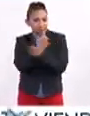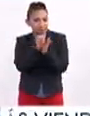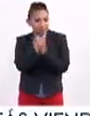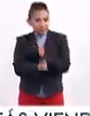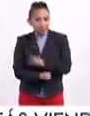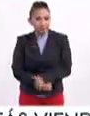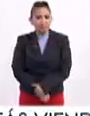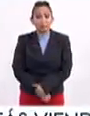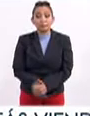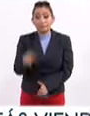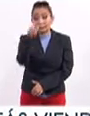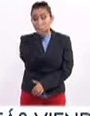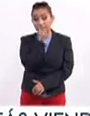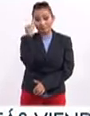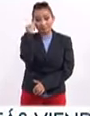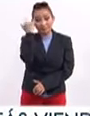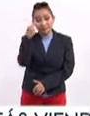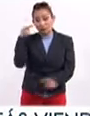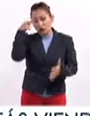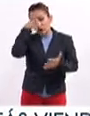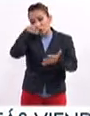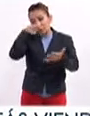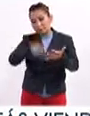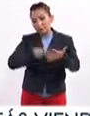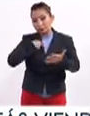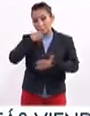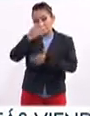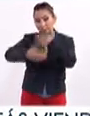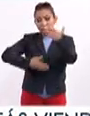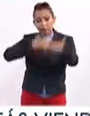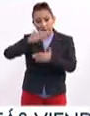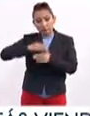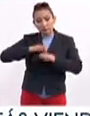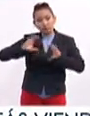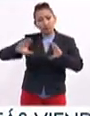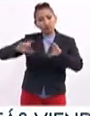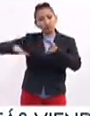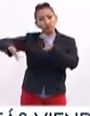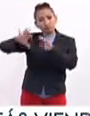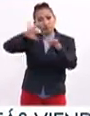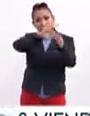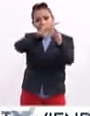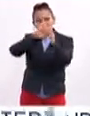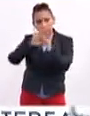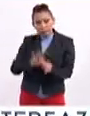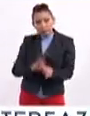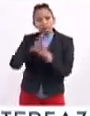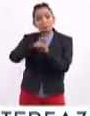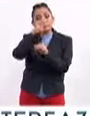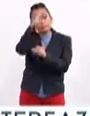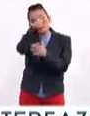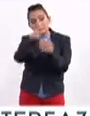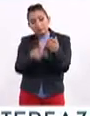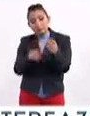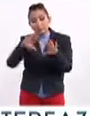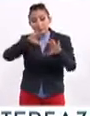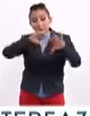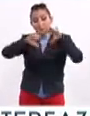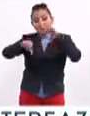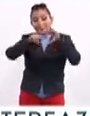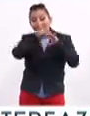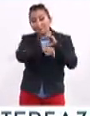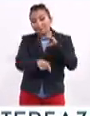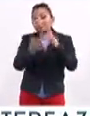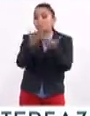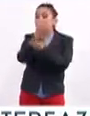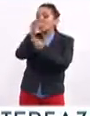ejemplo. Las lenguas indígenas y los objetivos de desarrollo sostenible deben ir de la mano, pues estos factores de la comunicación